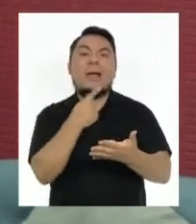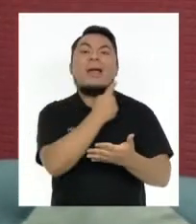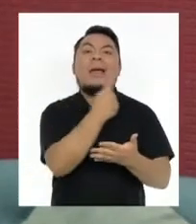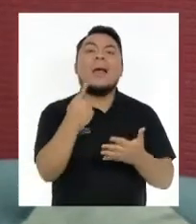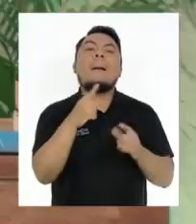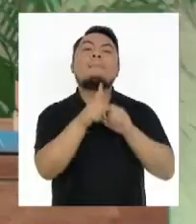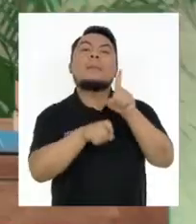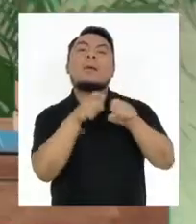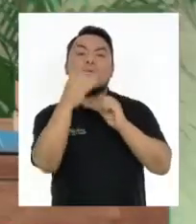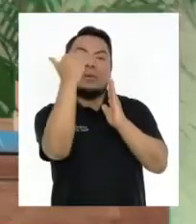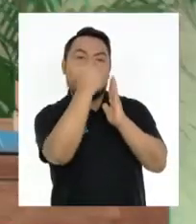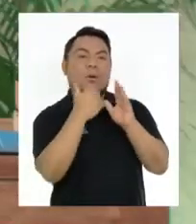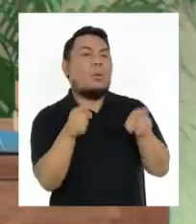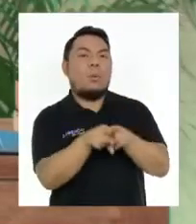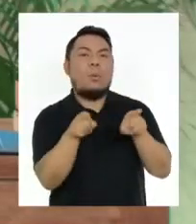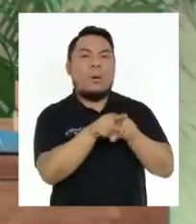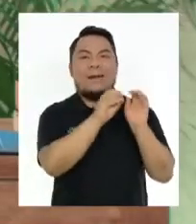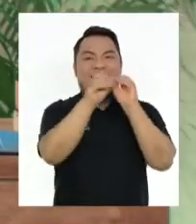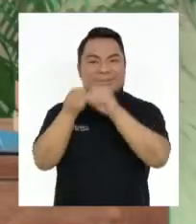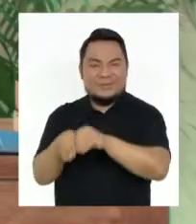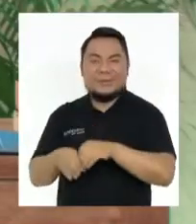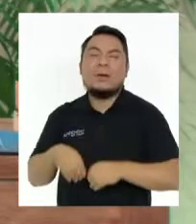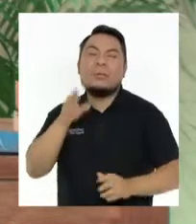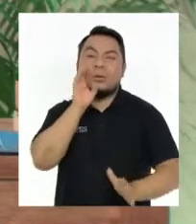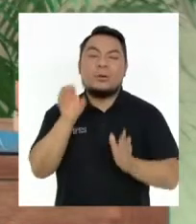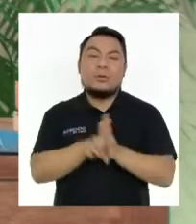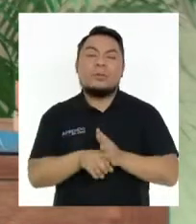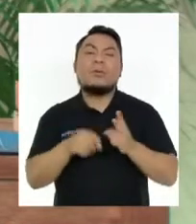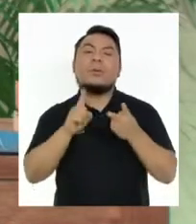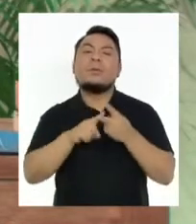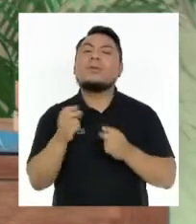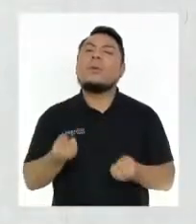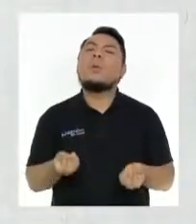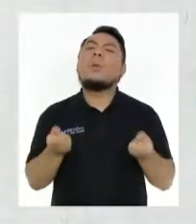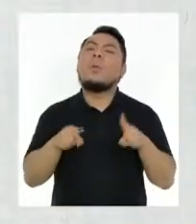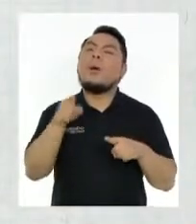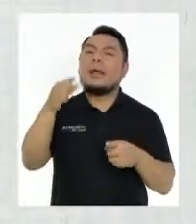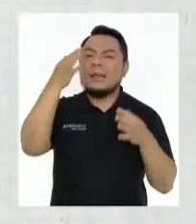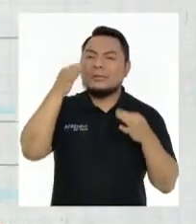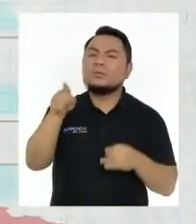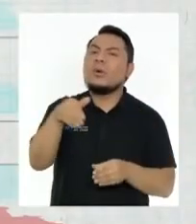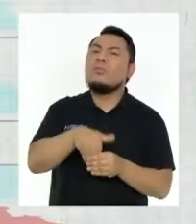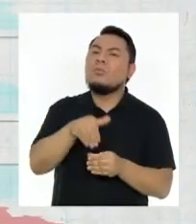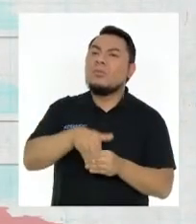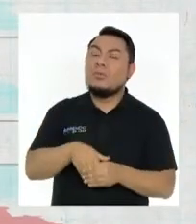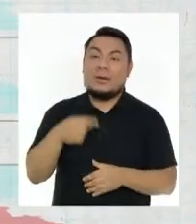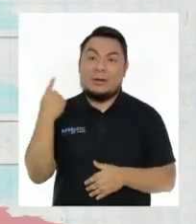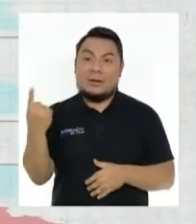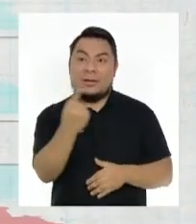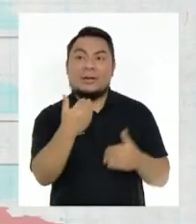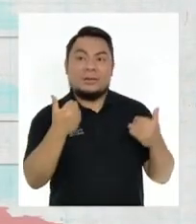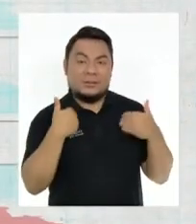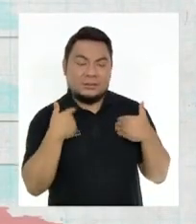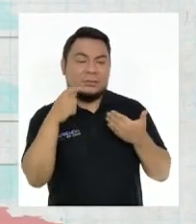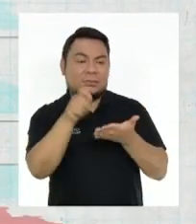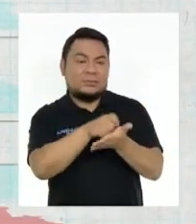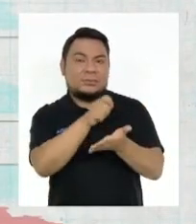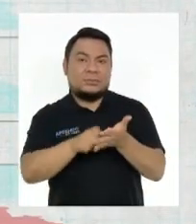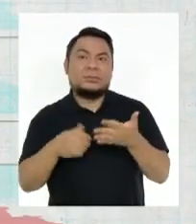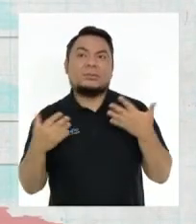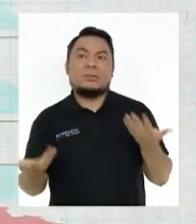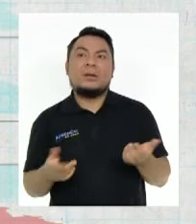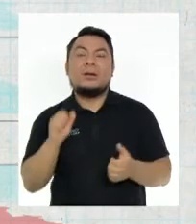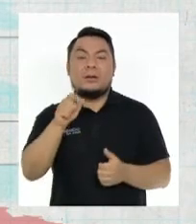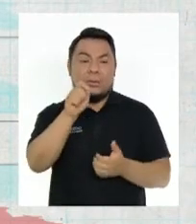pregunta. Por ejemplo, para la pregunta ¿cuándo decide usted su voto?, cada encuestado tiene la opción de marcar solamente en